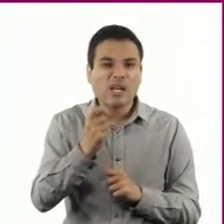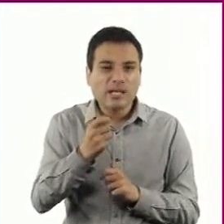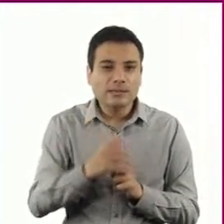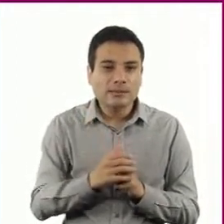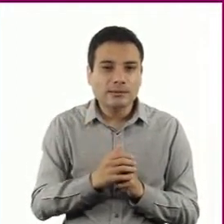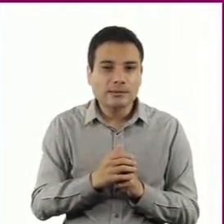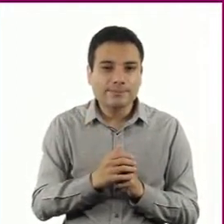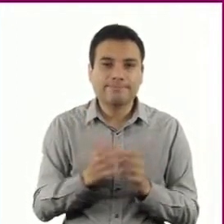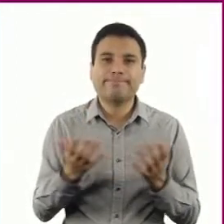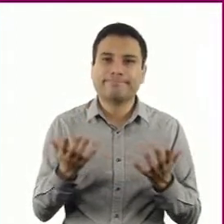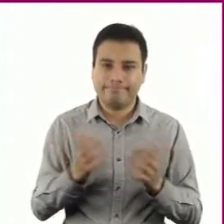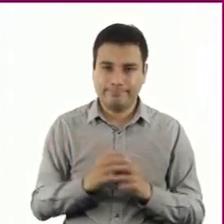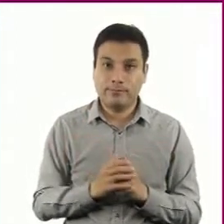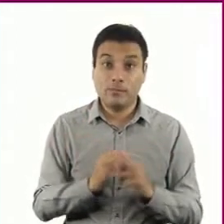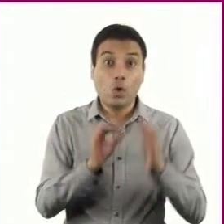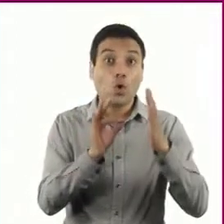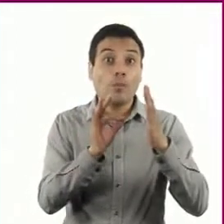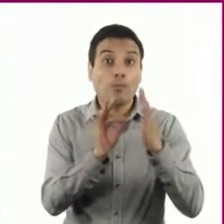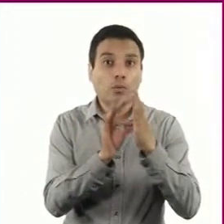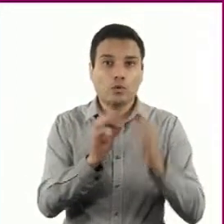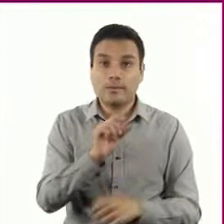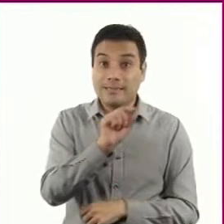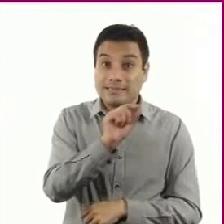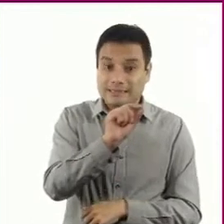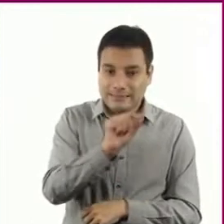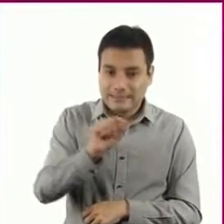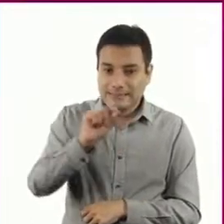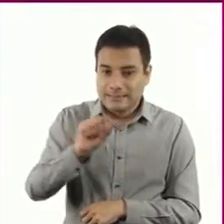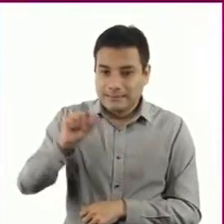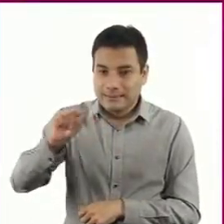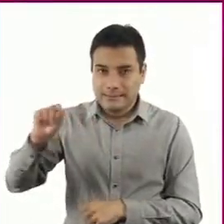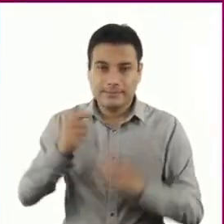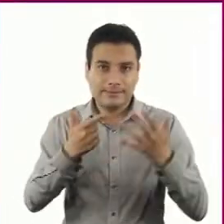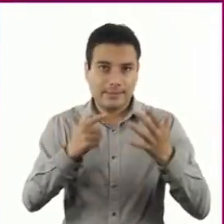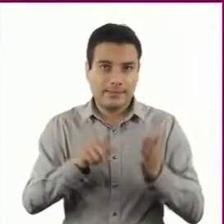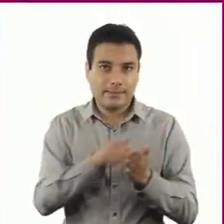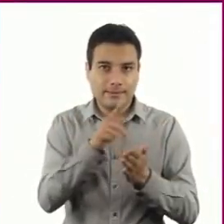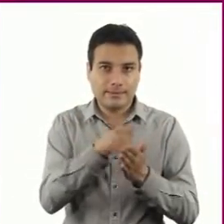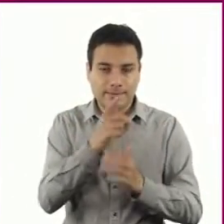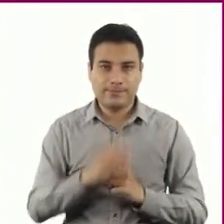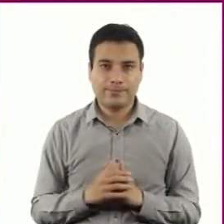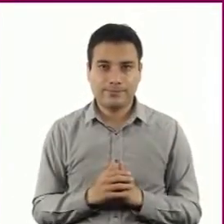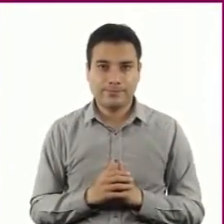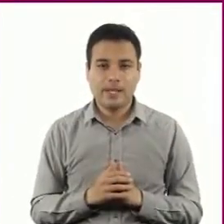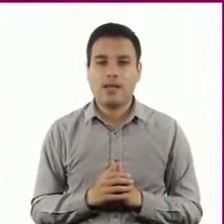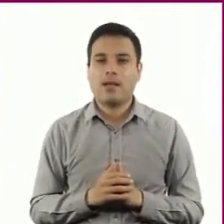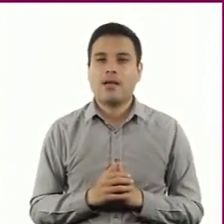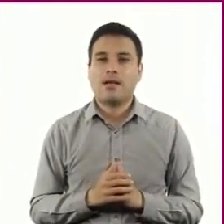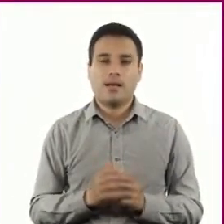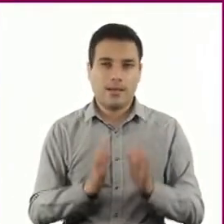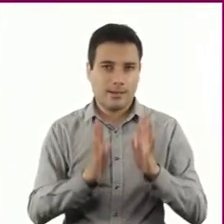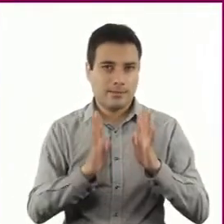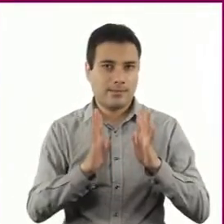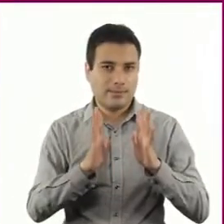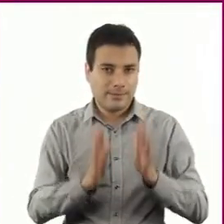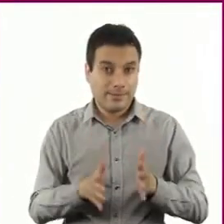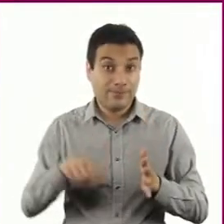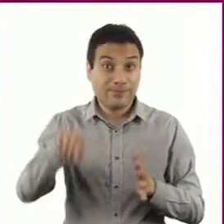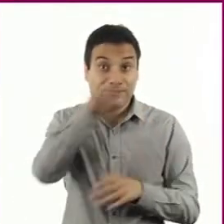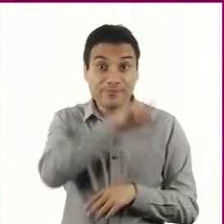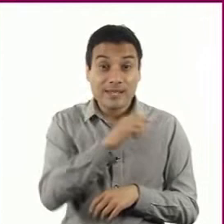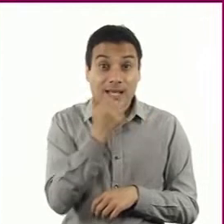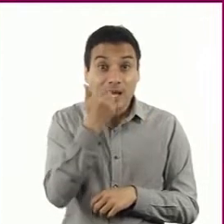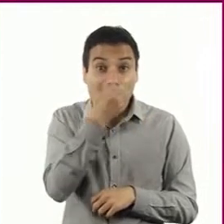multiplicar 1.23 10 7 veces. Profesor, con esta información las alumnas y los